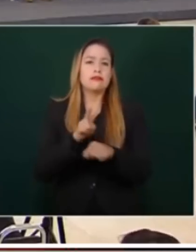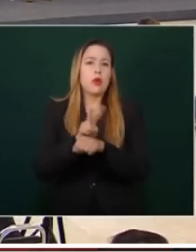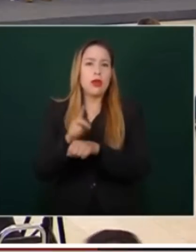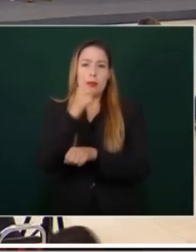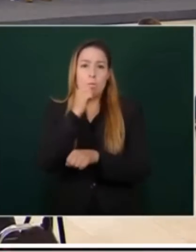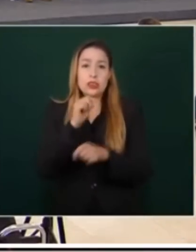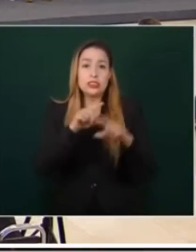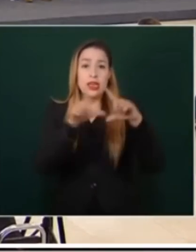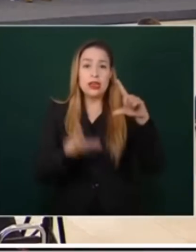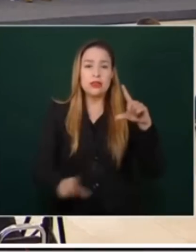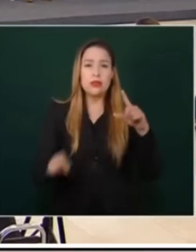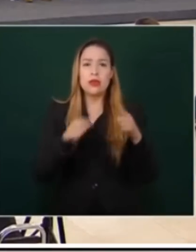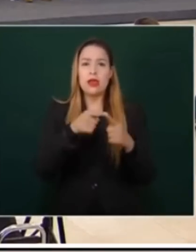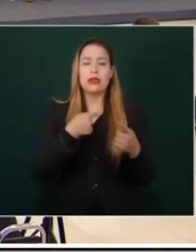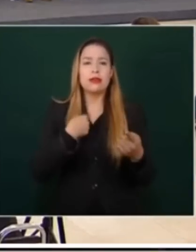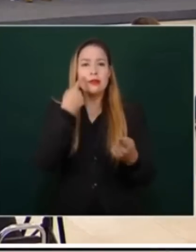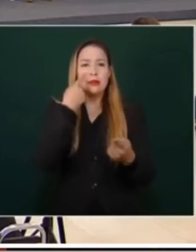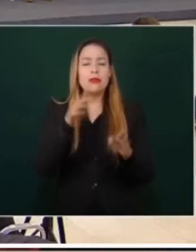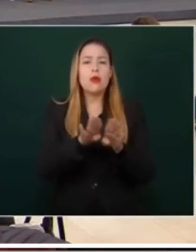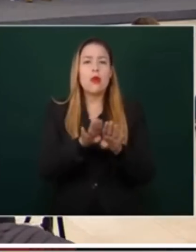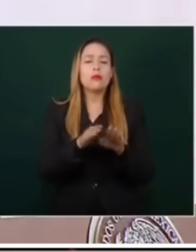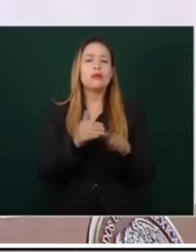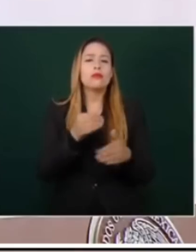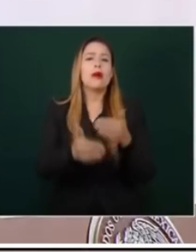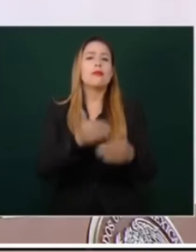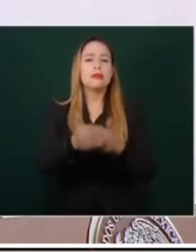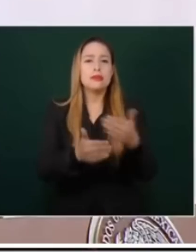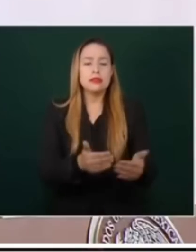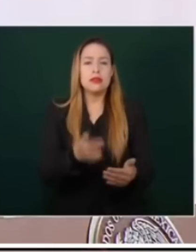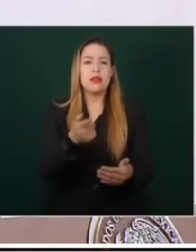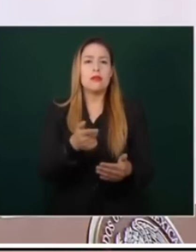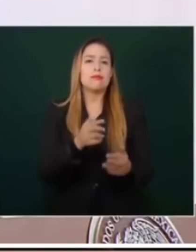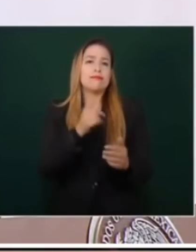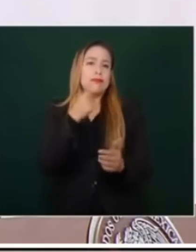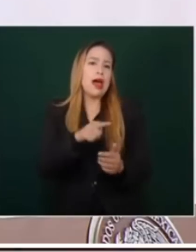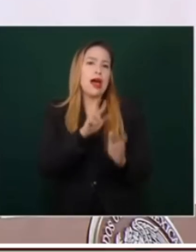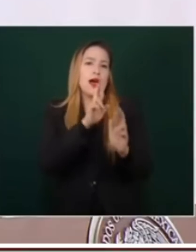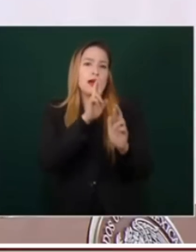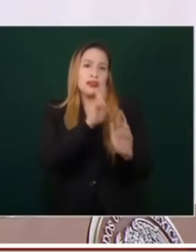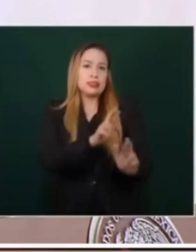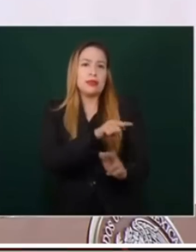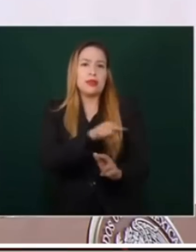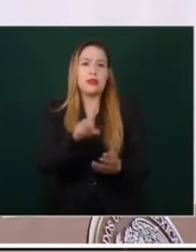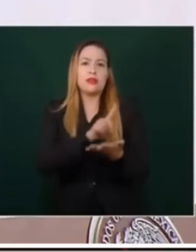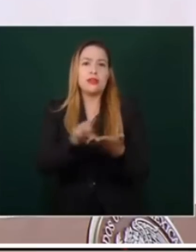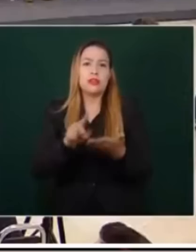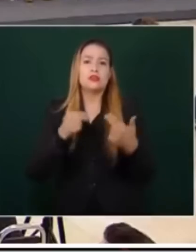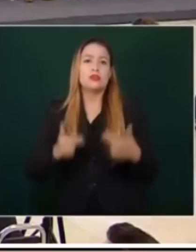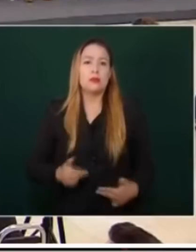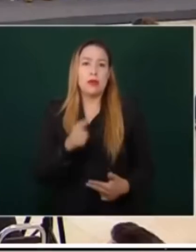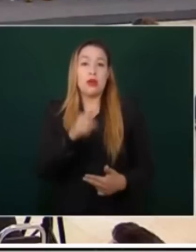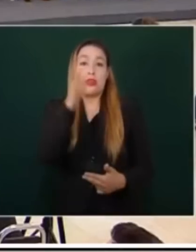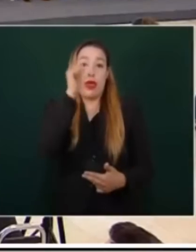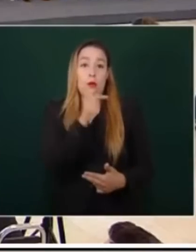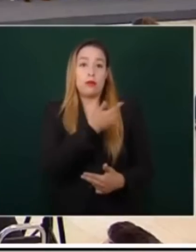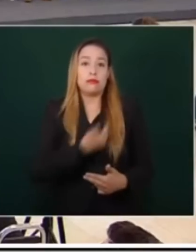este índice de letalidad. El índice está hasta el día 12 de mayo. Aquí vemos las diferentes